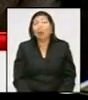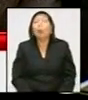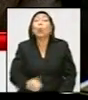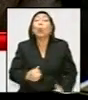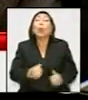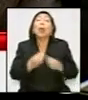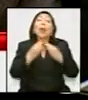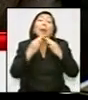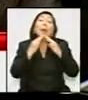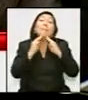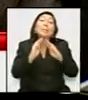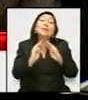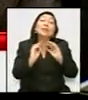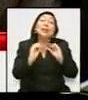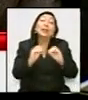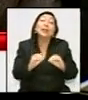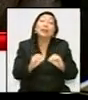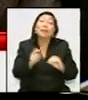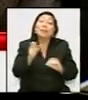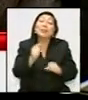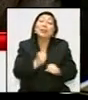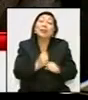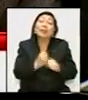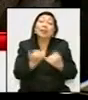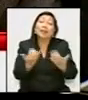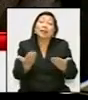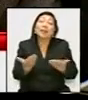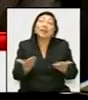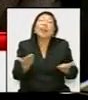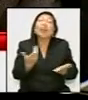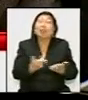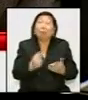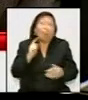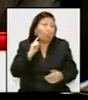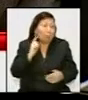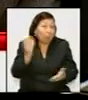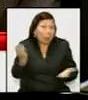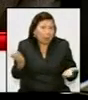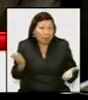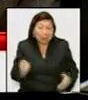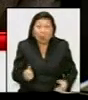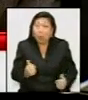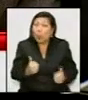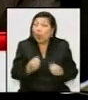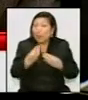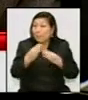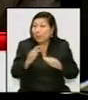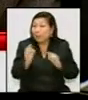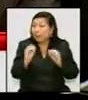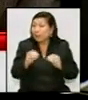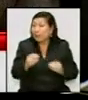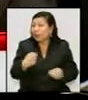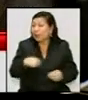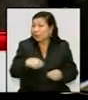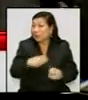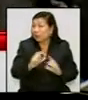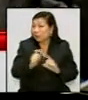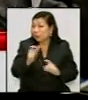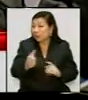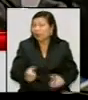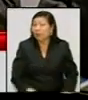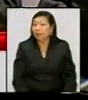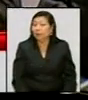el mensaje que están dándole a los trabajadores que están acá? ¿Que no les interesan? ¿Cuál es el mensaje que le están dando a nosotros, a los